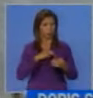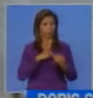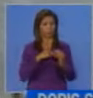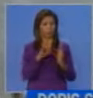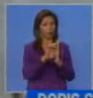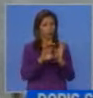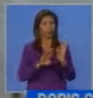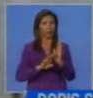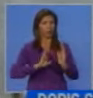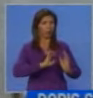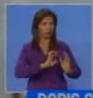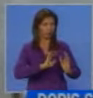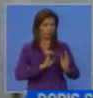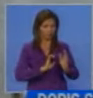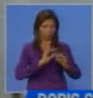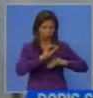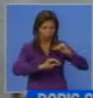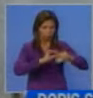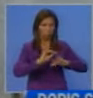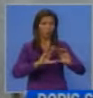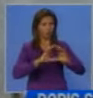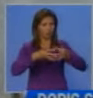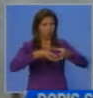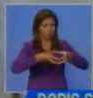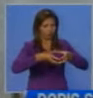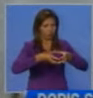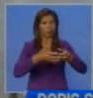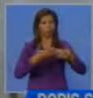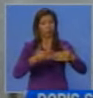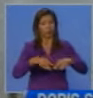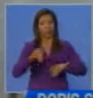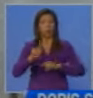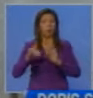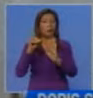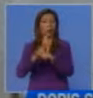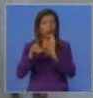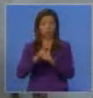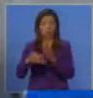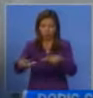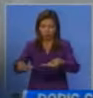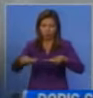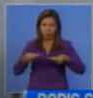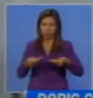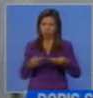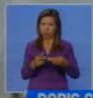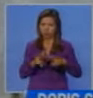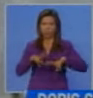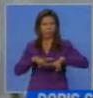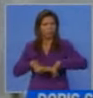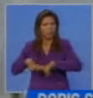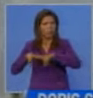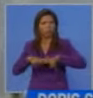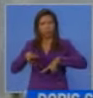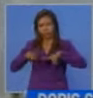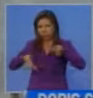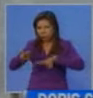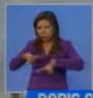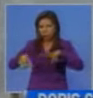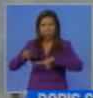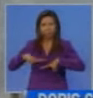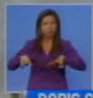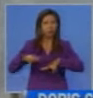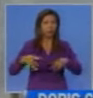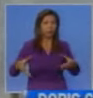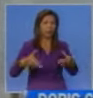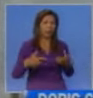ética con esta comisión y revisando los expedientes de denuncias de casos, digamos,